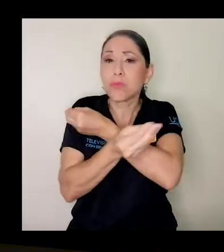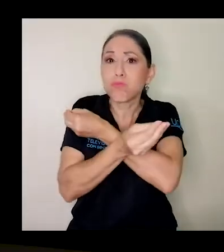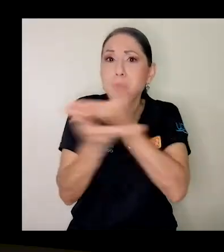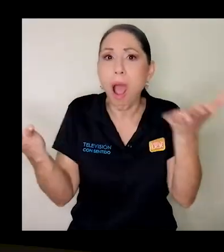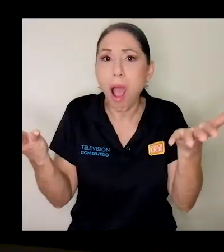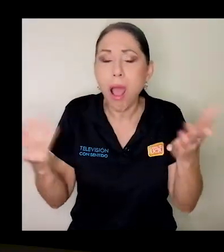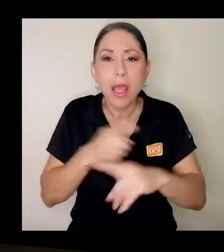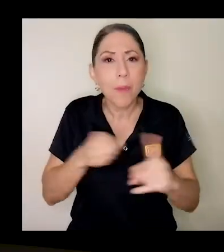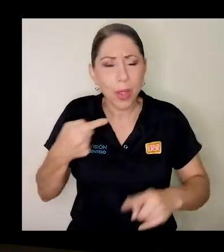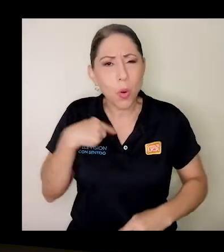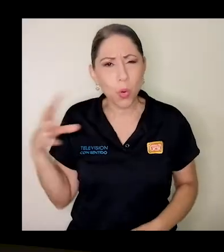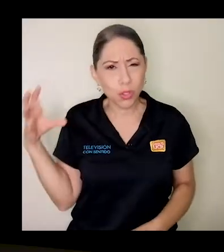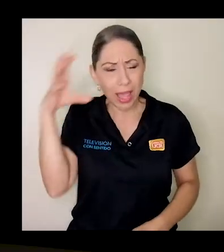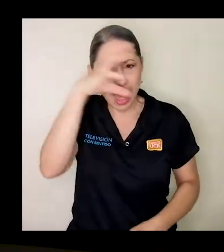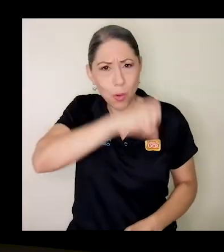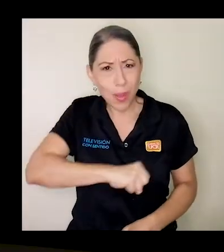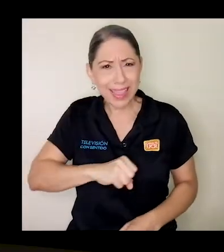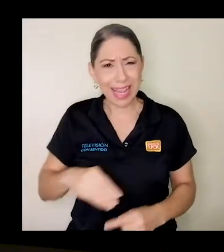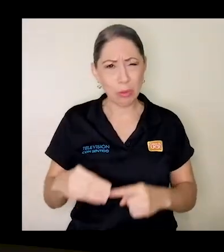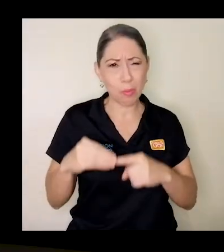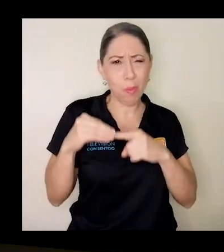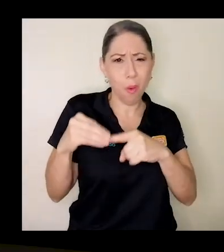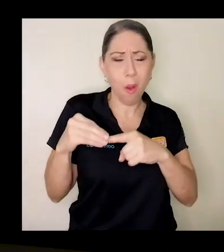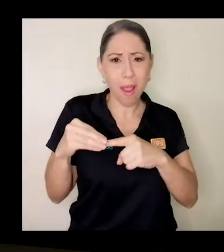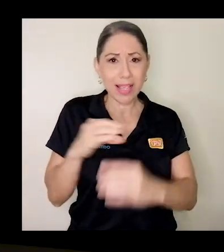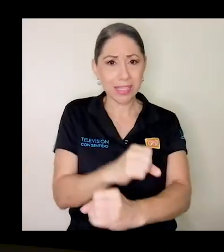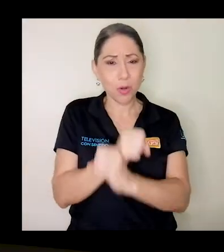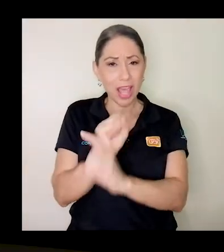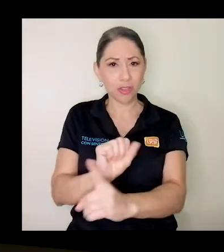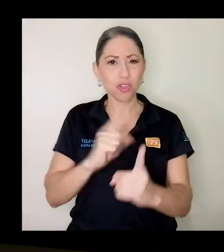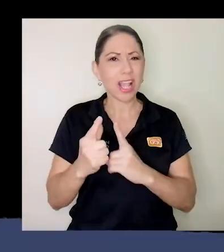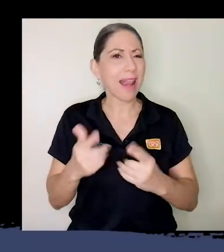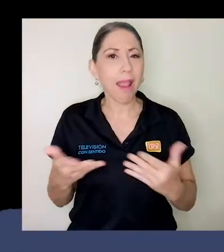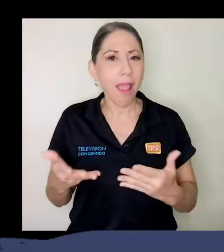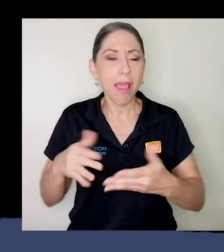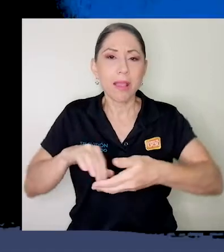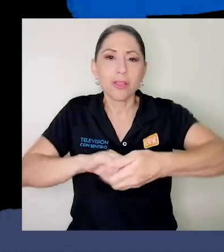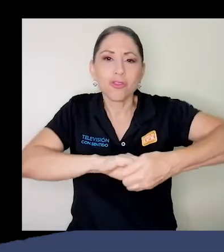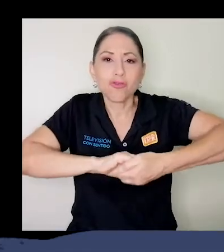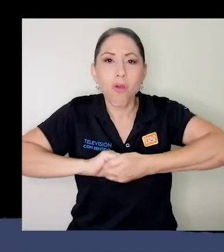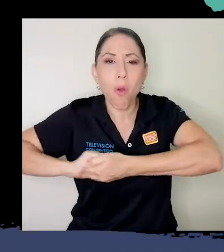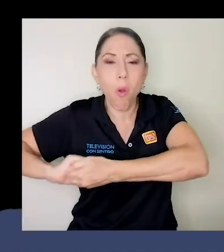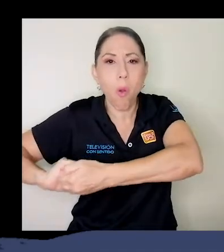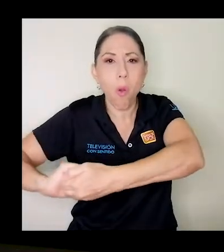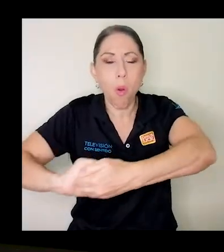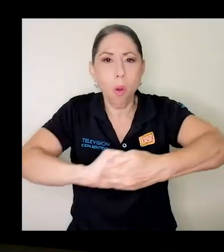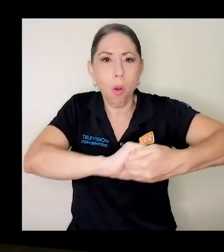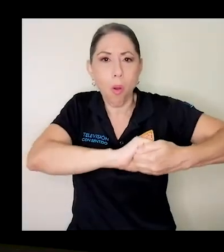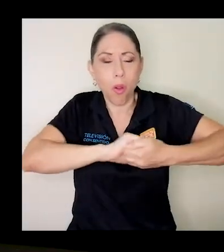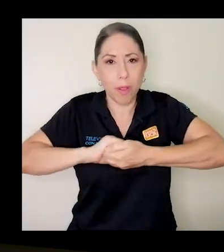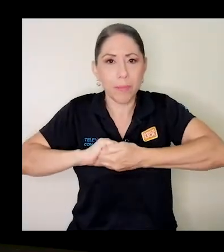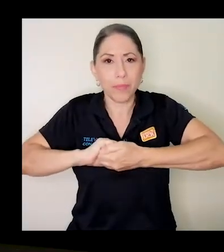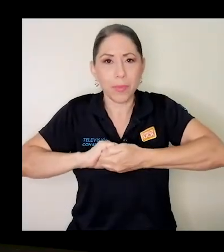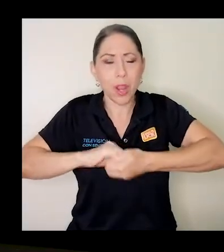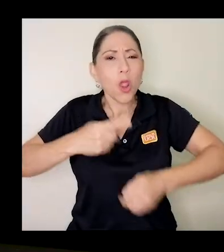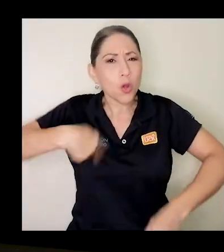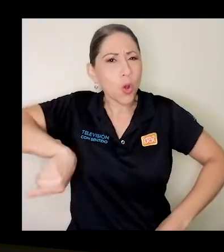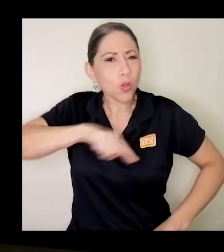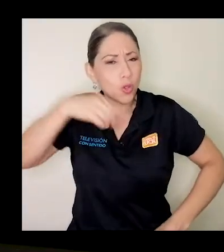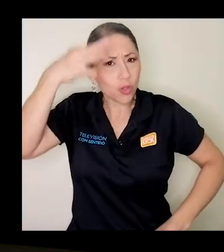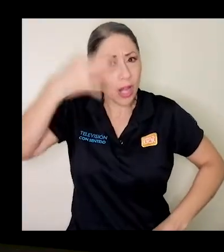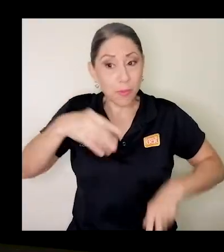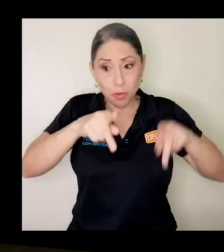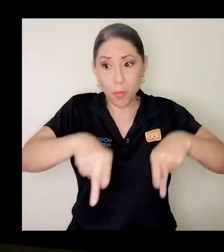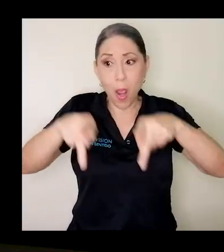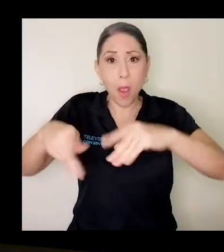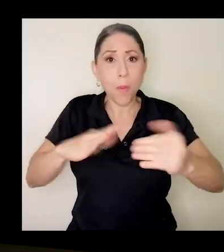mucho, uno se da cuenta que la esencia de la seguridad social es la solidaridad. Entonces, desde ahí nos parece